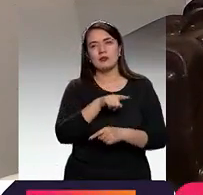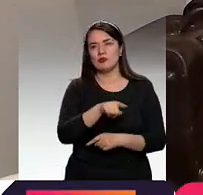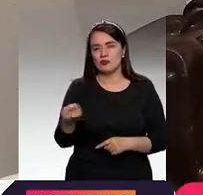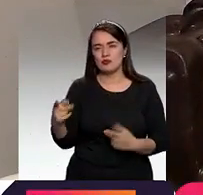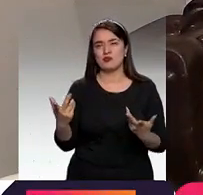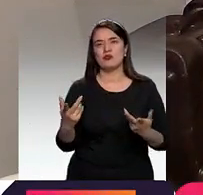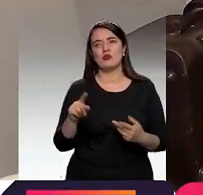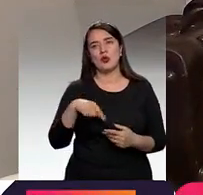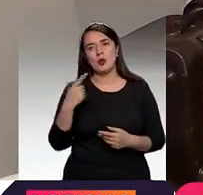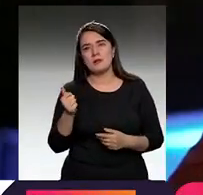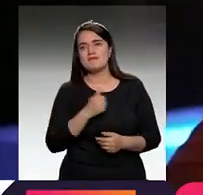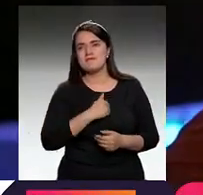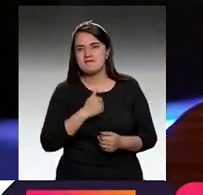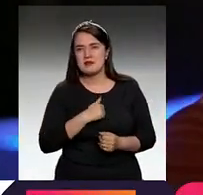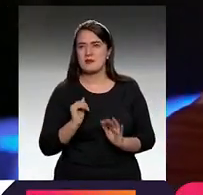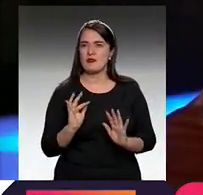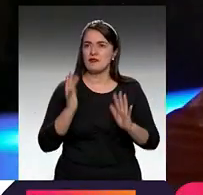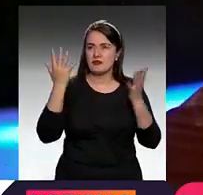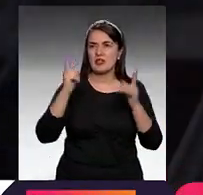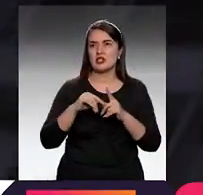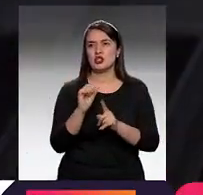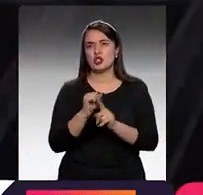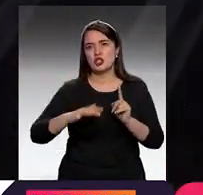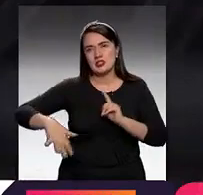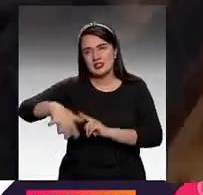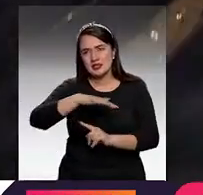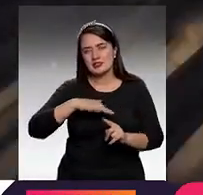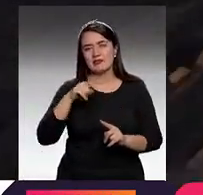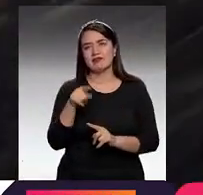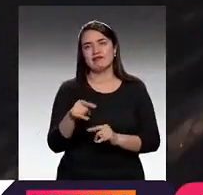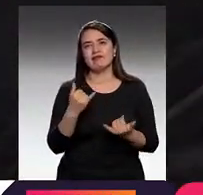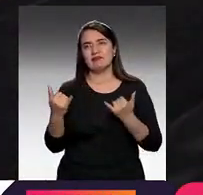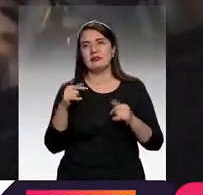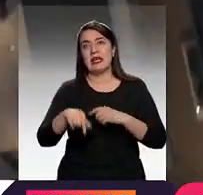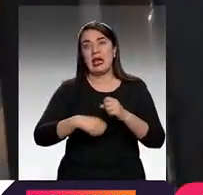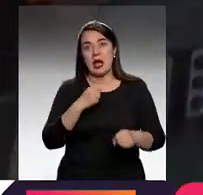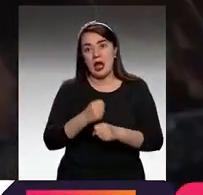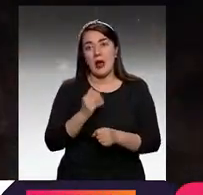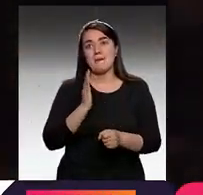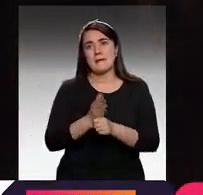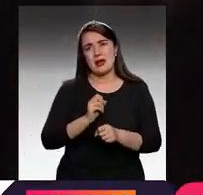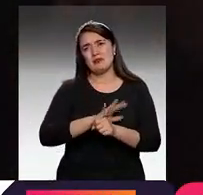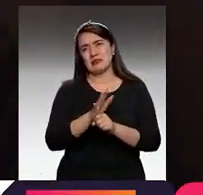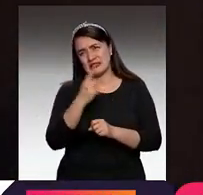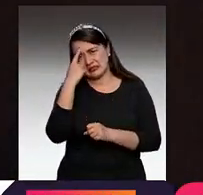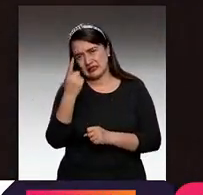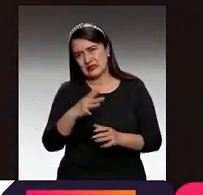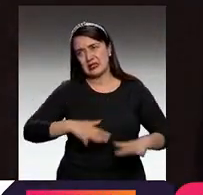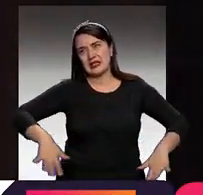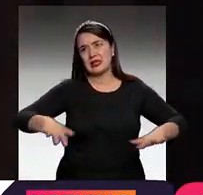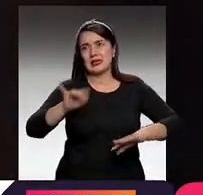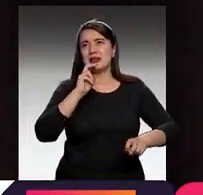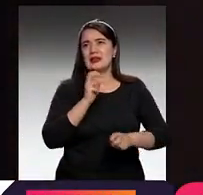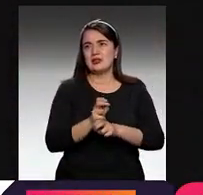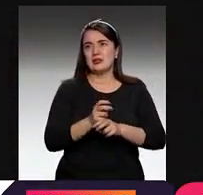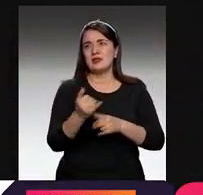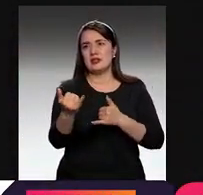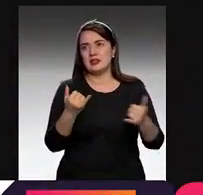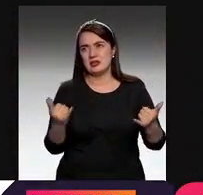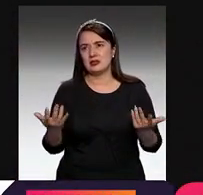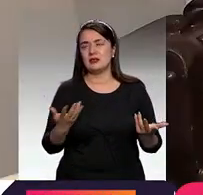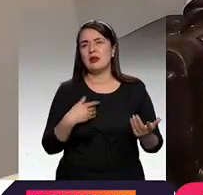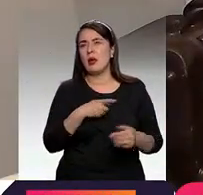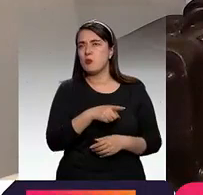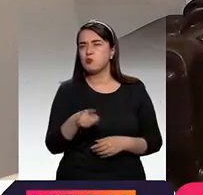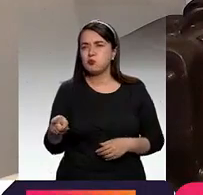audiencias, de nosotros mismos como festival, de la sociedad, en un año tan complejo como este, acerca de qué es